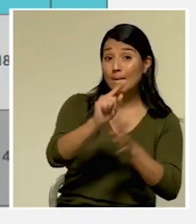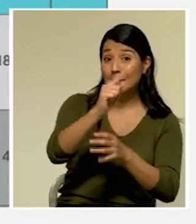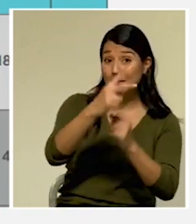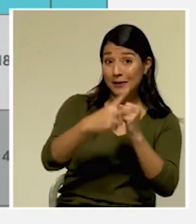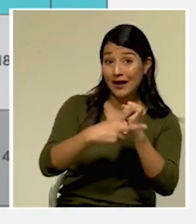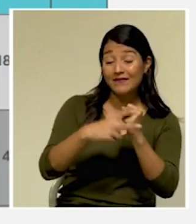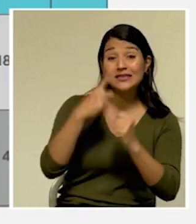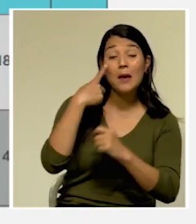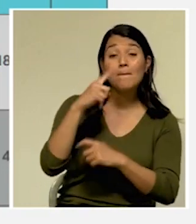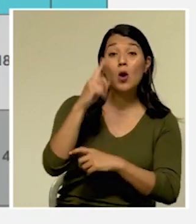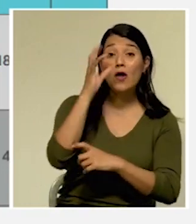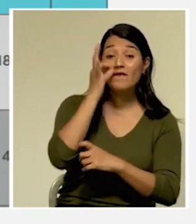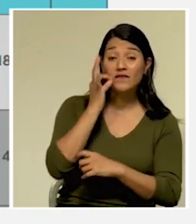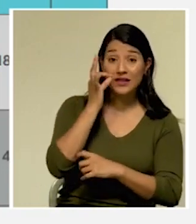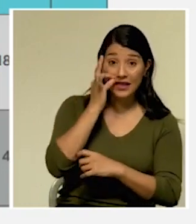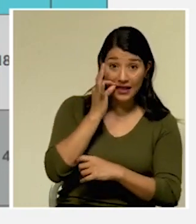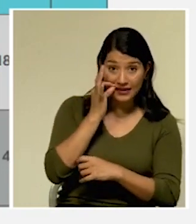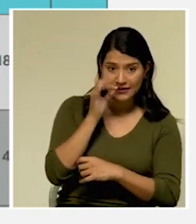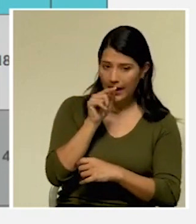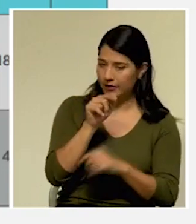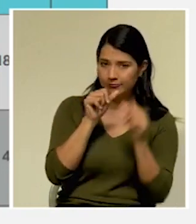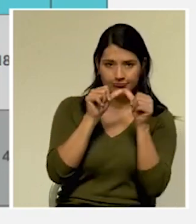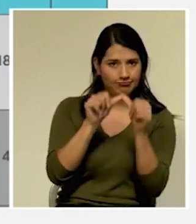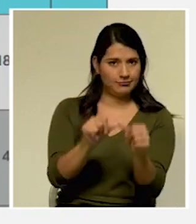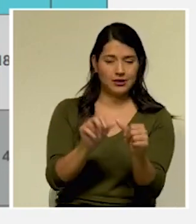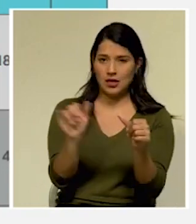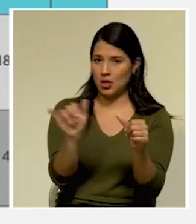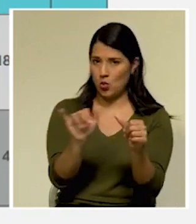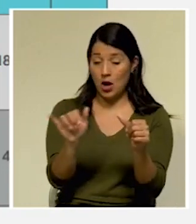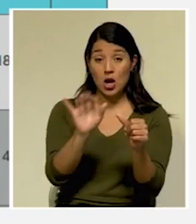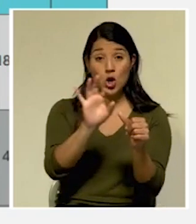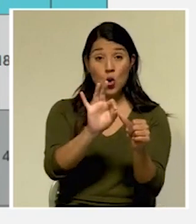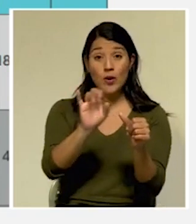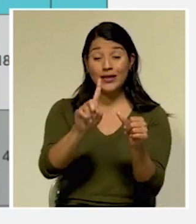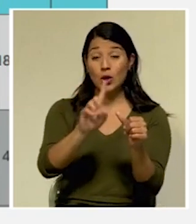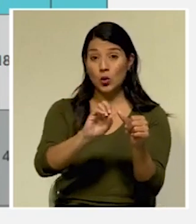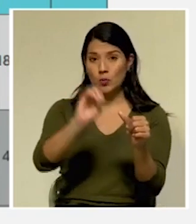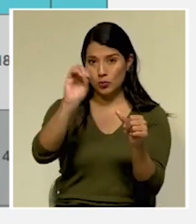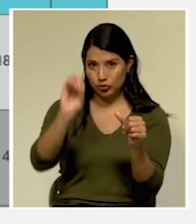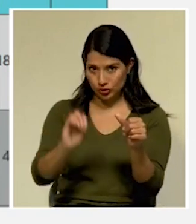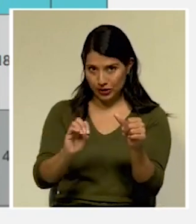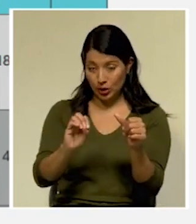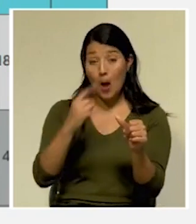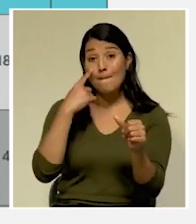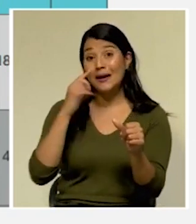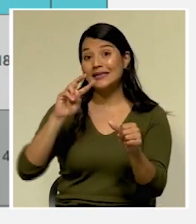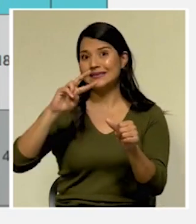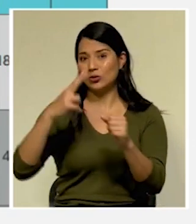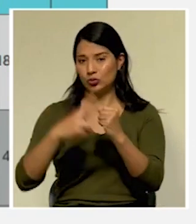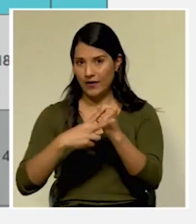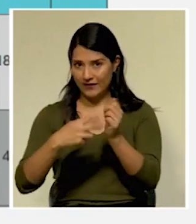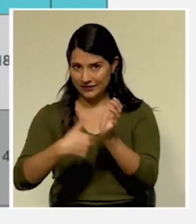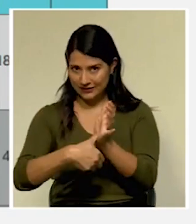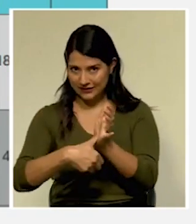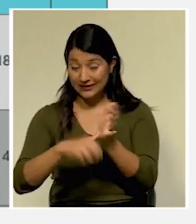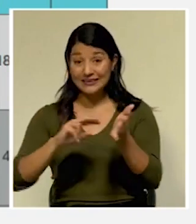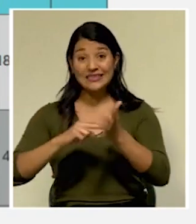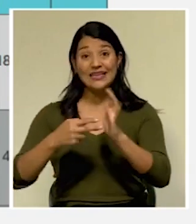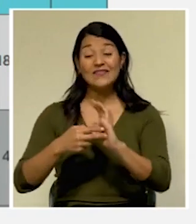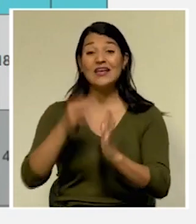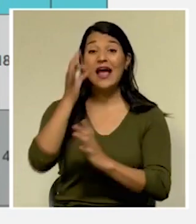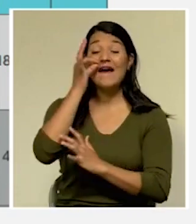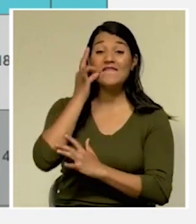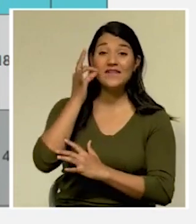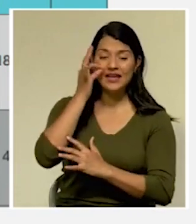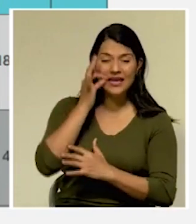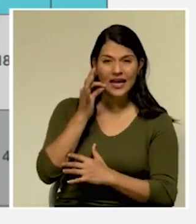José María Figueres, prácticamente se mantienen igual en un 91% de los casos para la segunda ronda. Eso quiere decir que José María Figueres